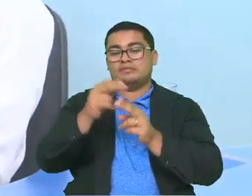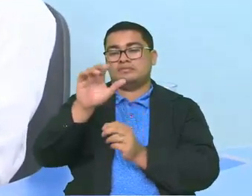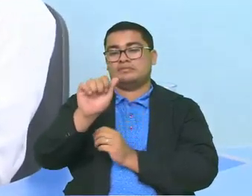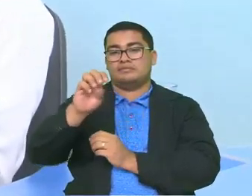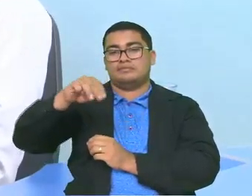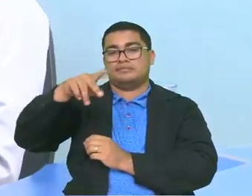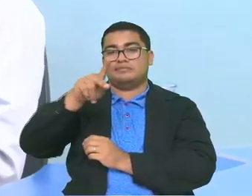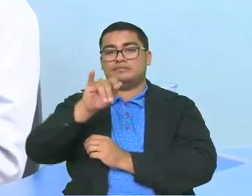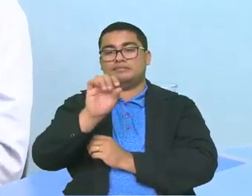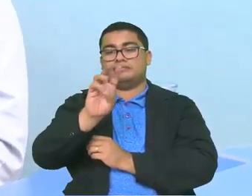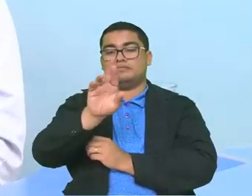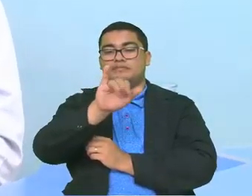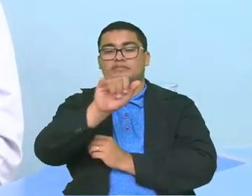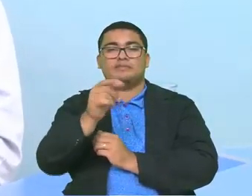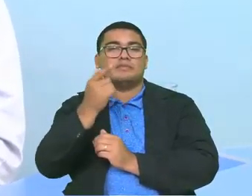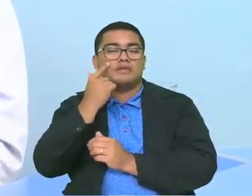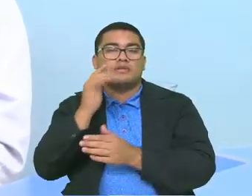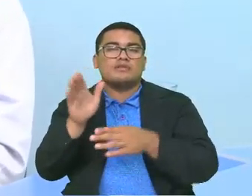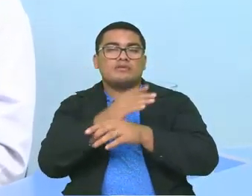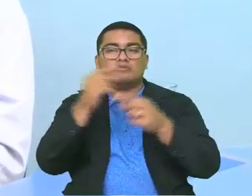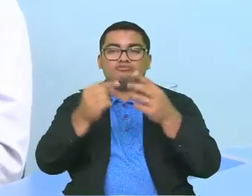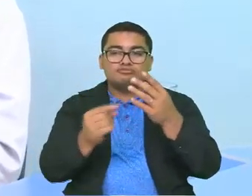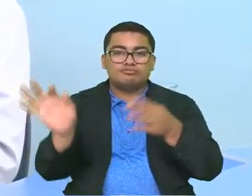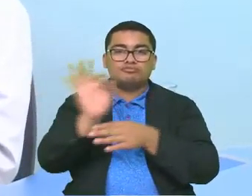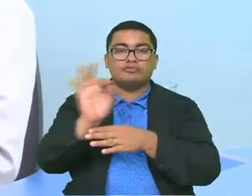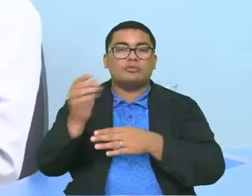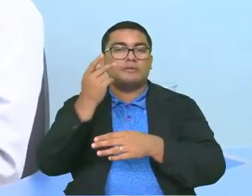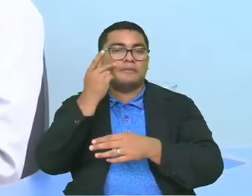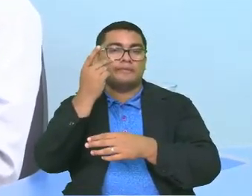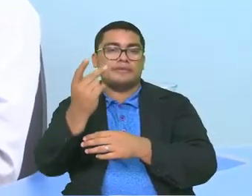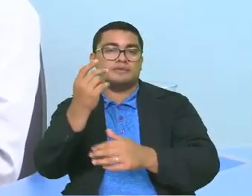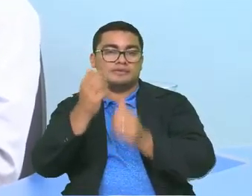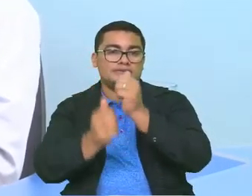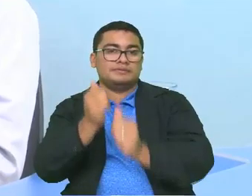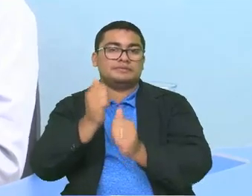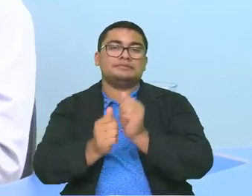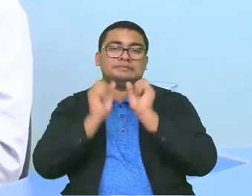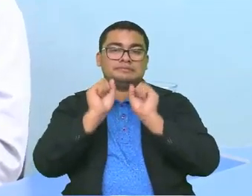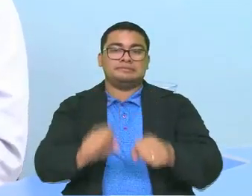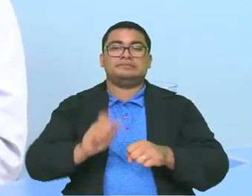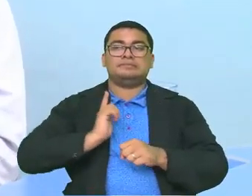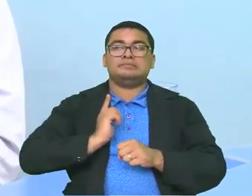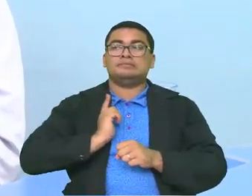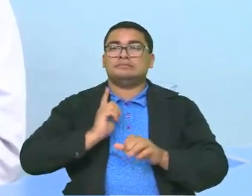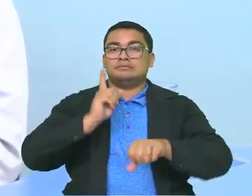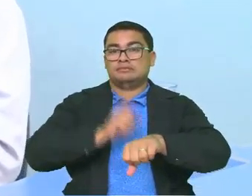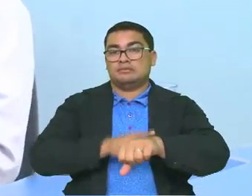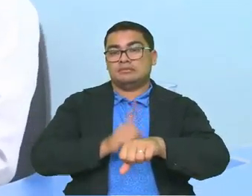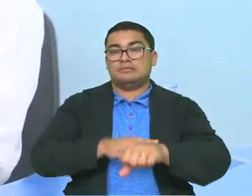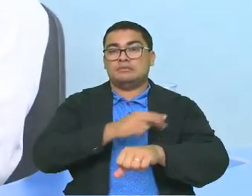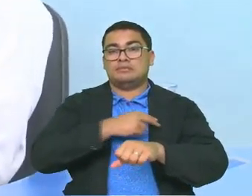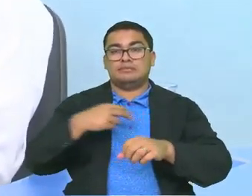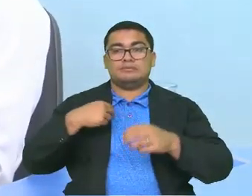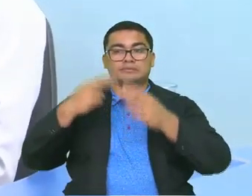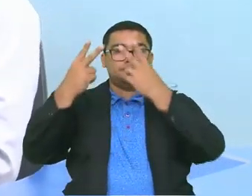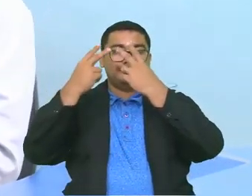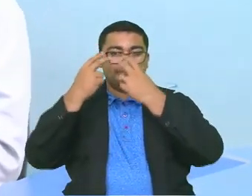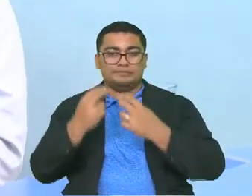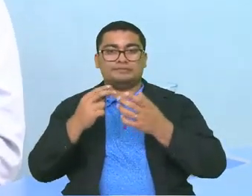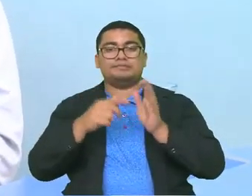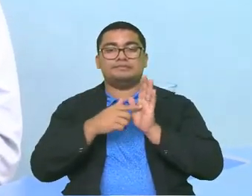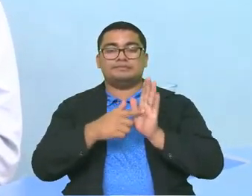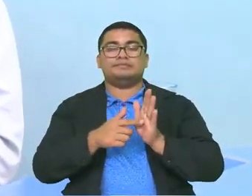de examen lo que vamos a ver es un engrosamiento de una capa de fibras nerviosas. Hay otros estudios como